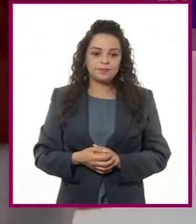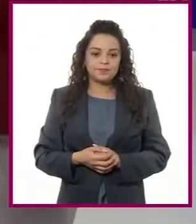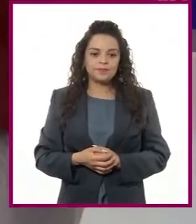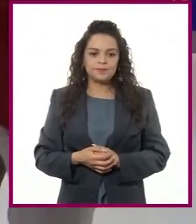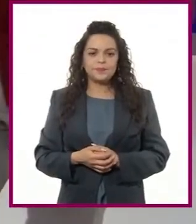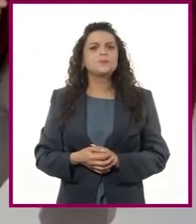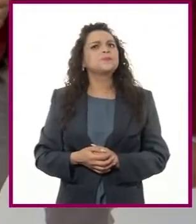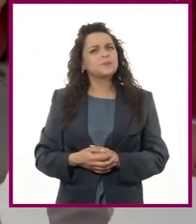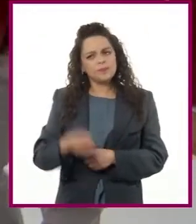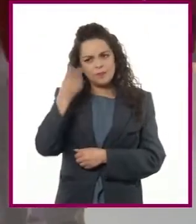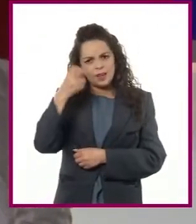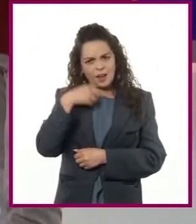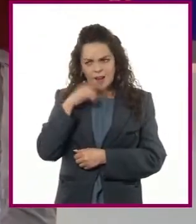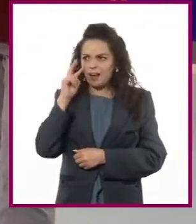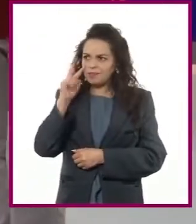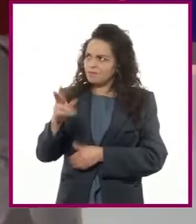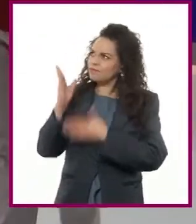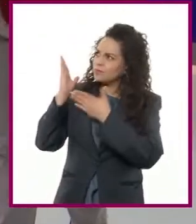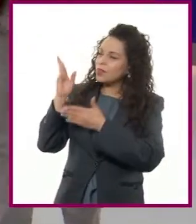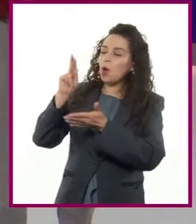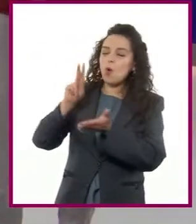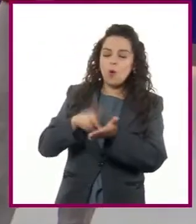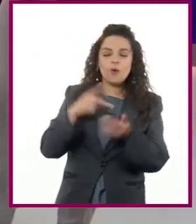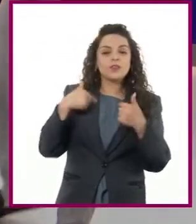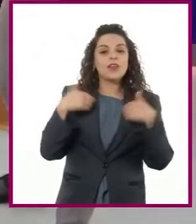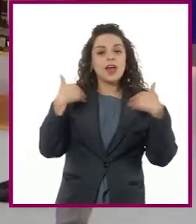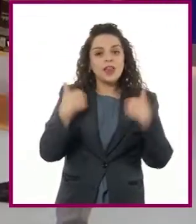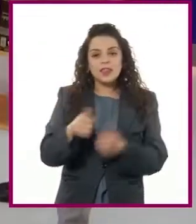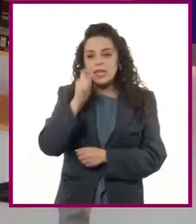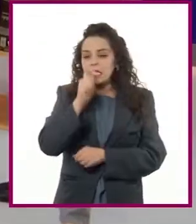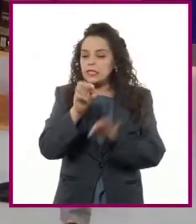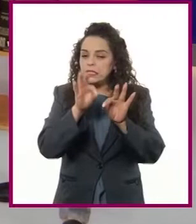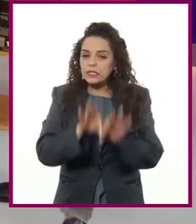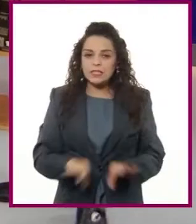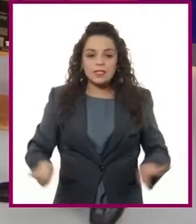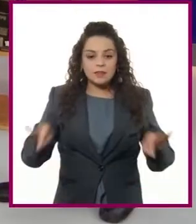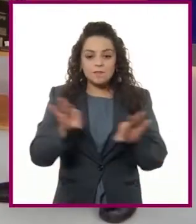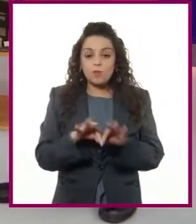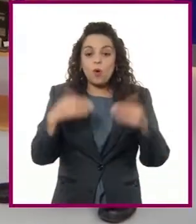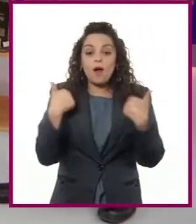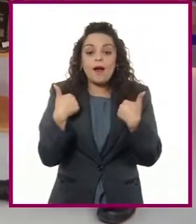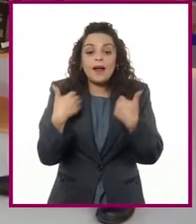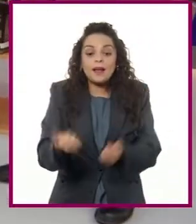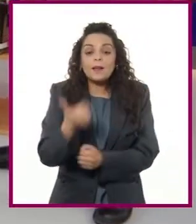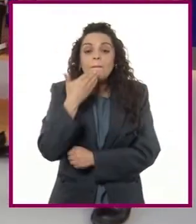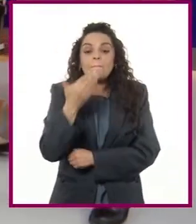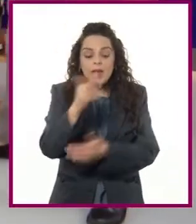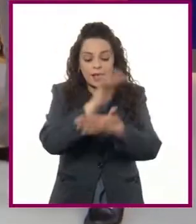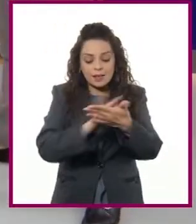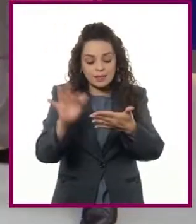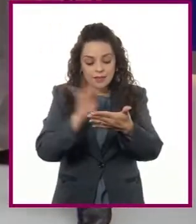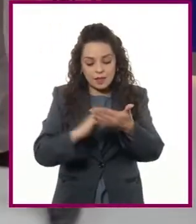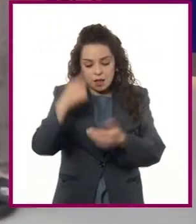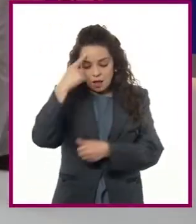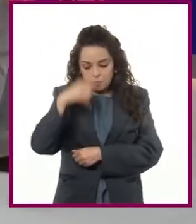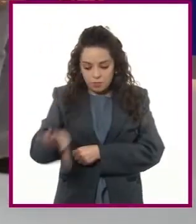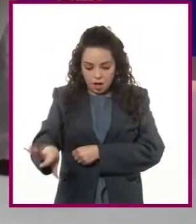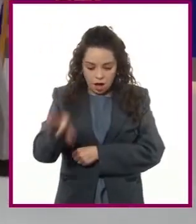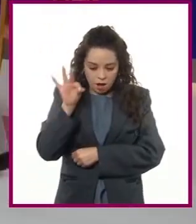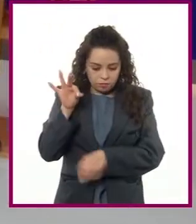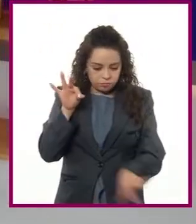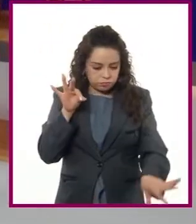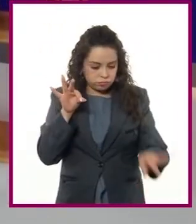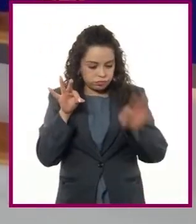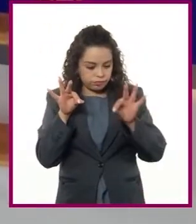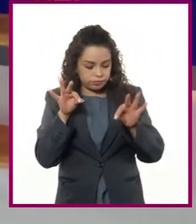Con lo que acabamos de ver, puedo entender lo importante que es comprender bien los textos para elegir entre una